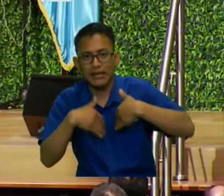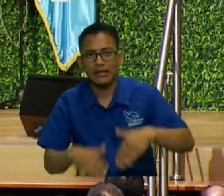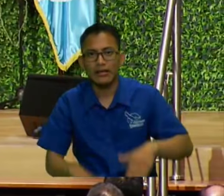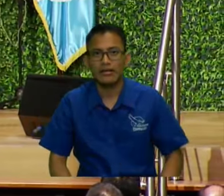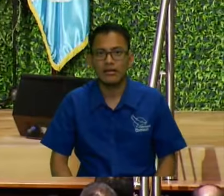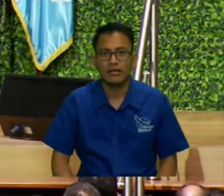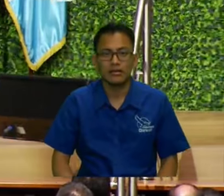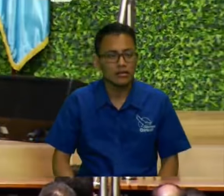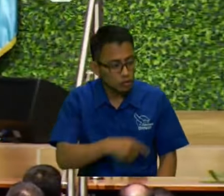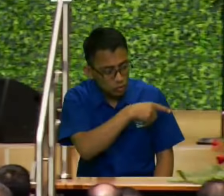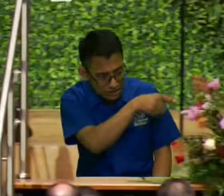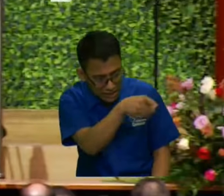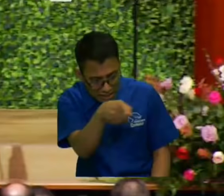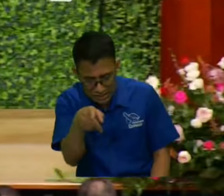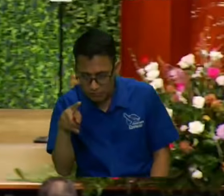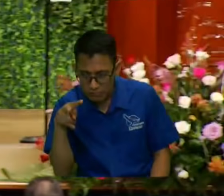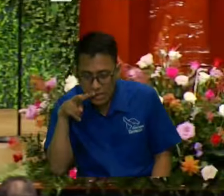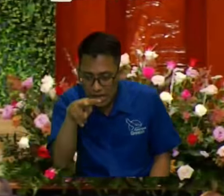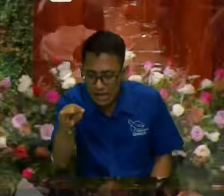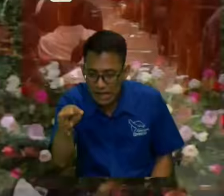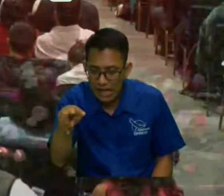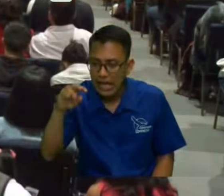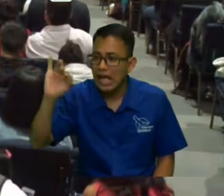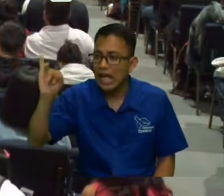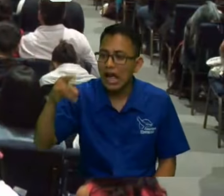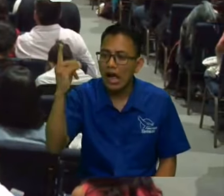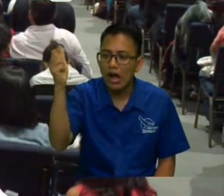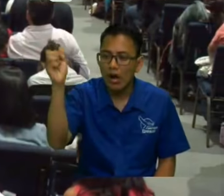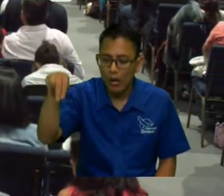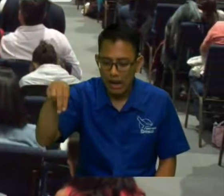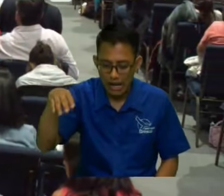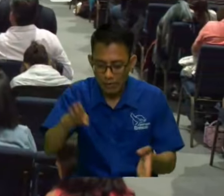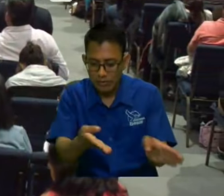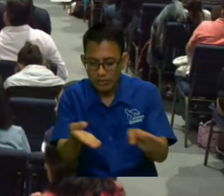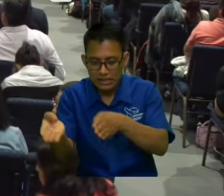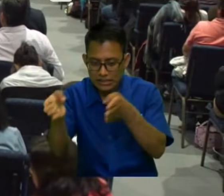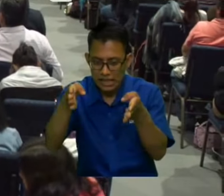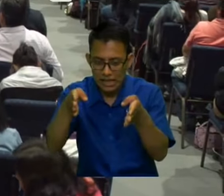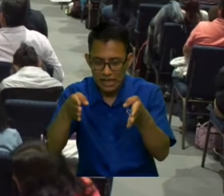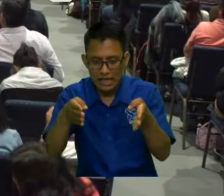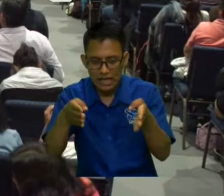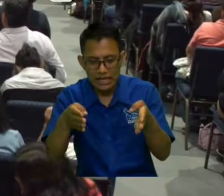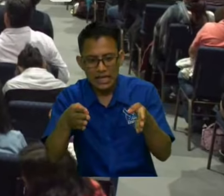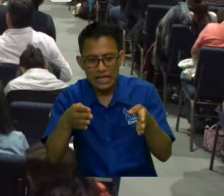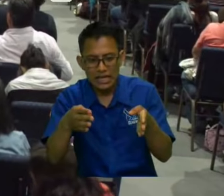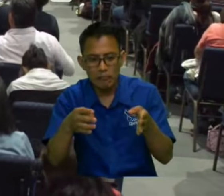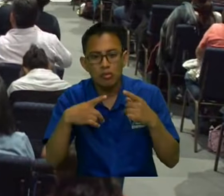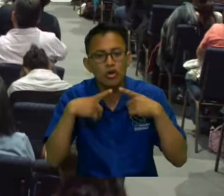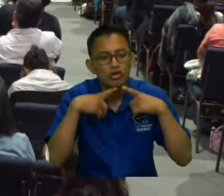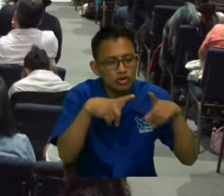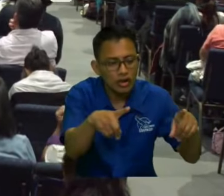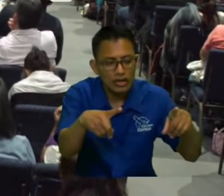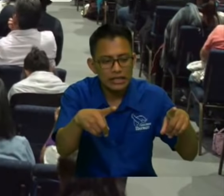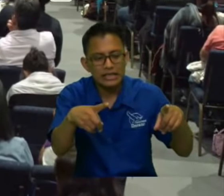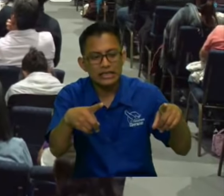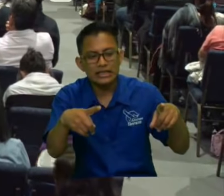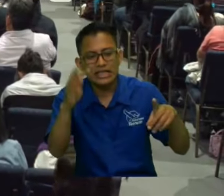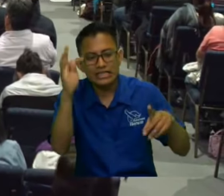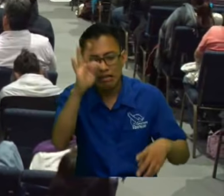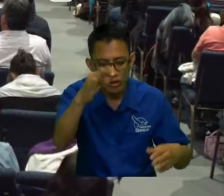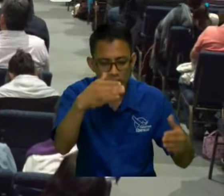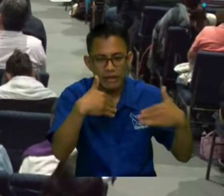parafraseando, si ustedes se dan cuenta, él dio testimonio de mí, pero realmente el Padre no dio testimonio de